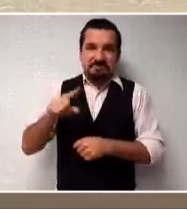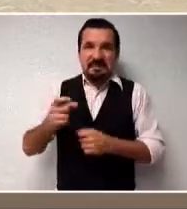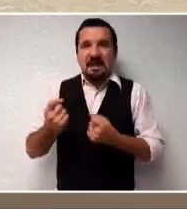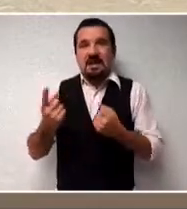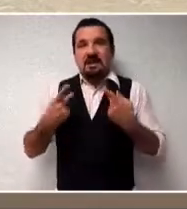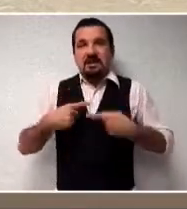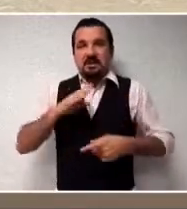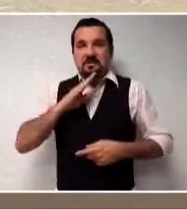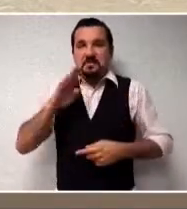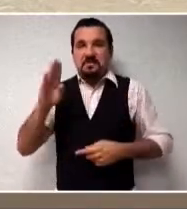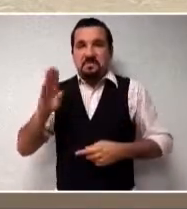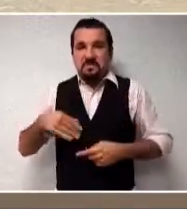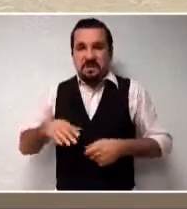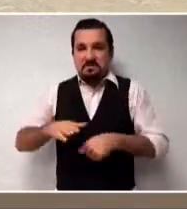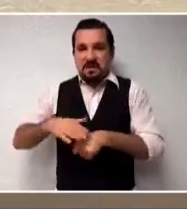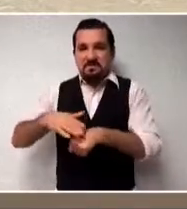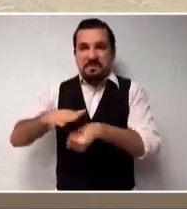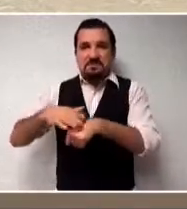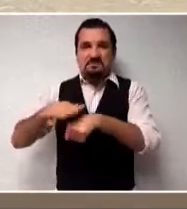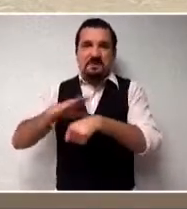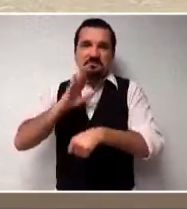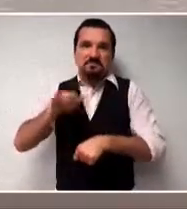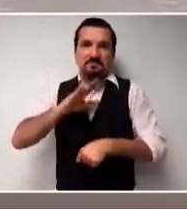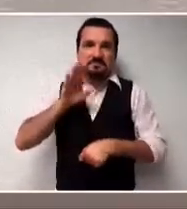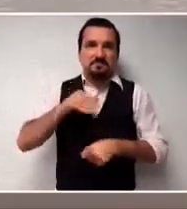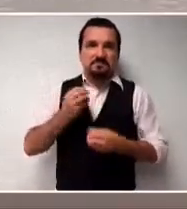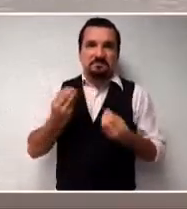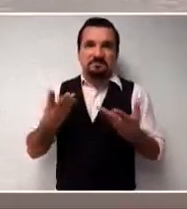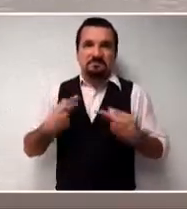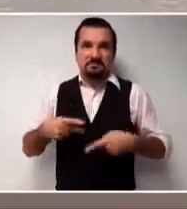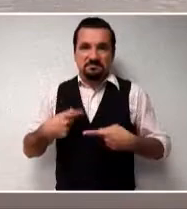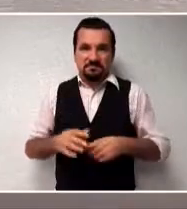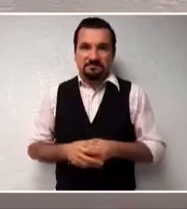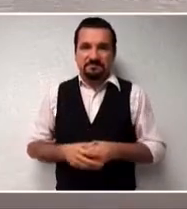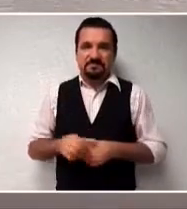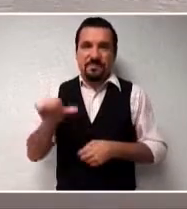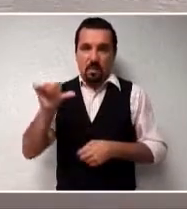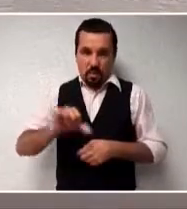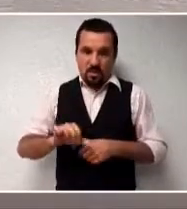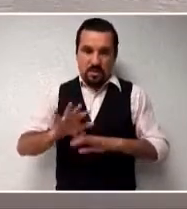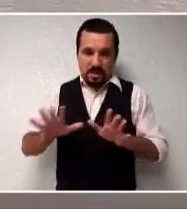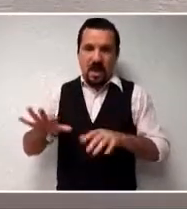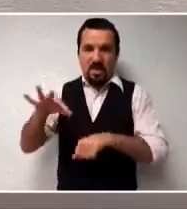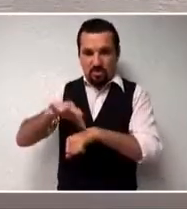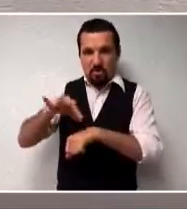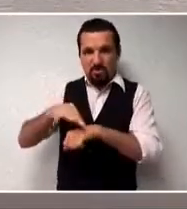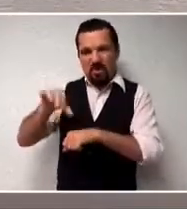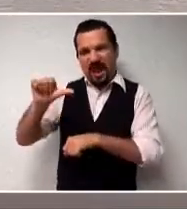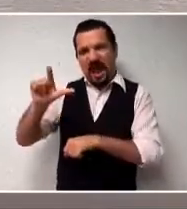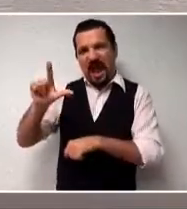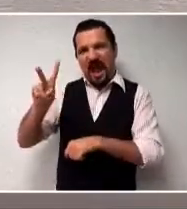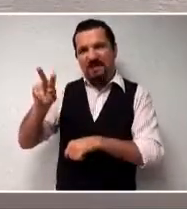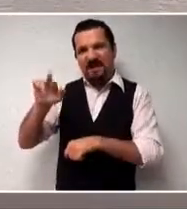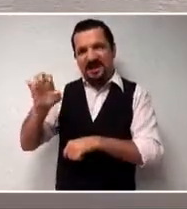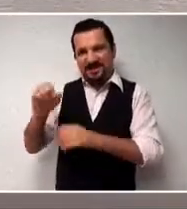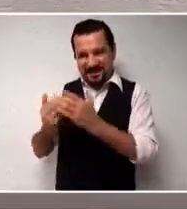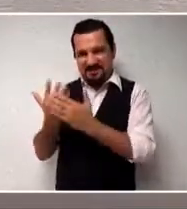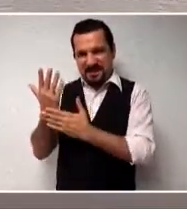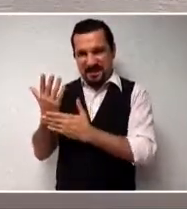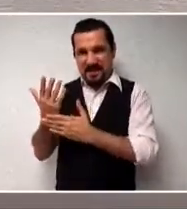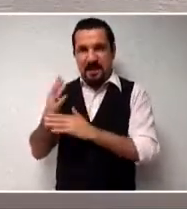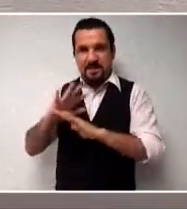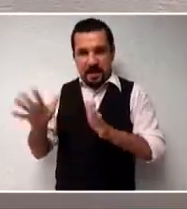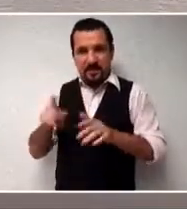fallecimientos son cada vez más frecuentes hoy ya lo dijo el doctor álvarez y quiero que